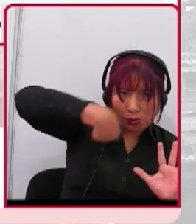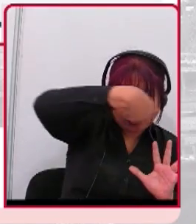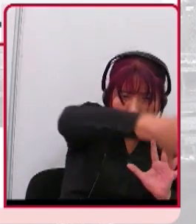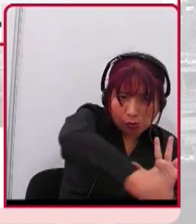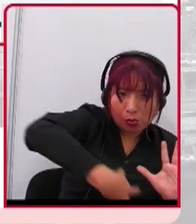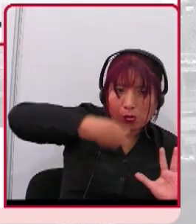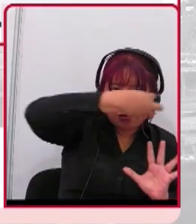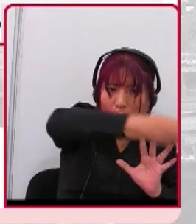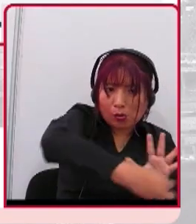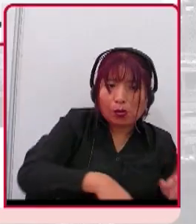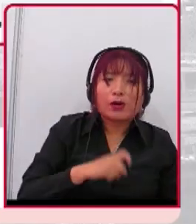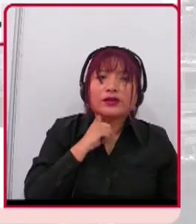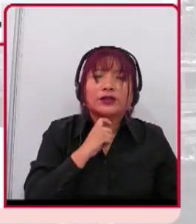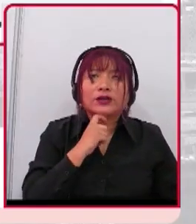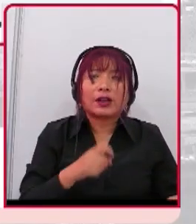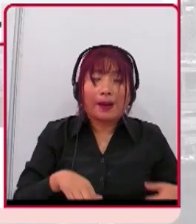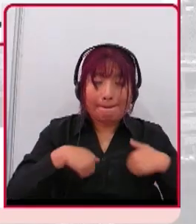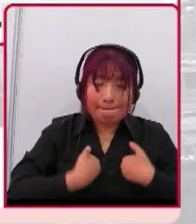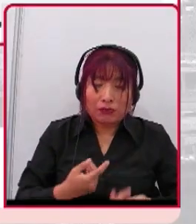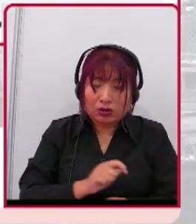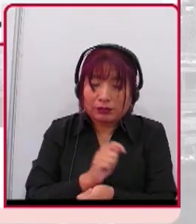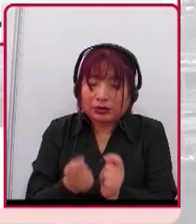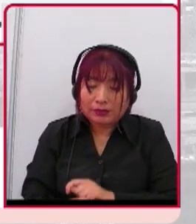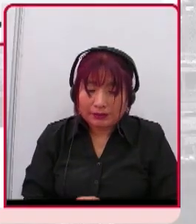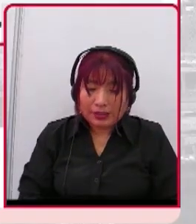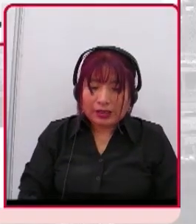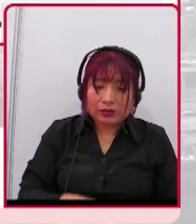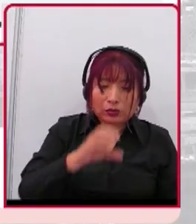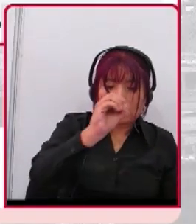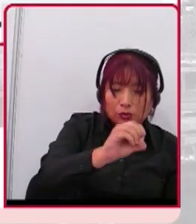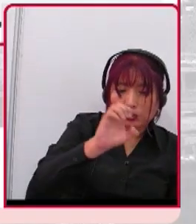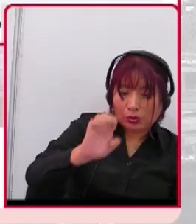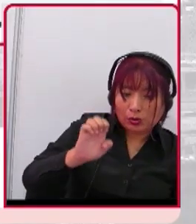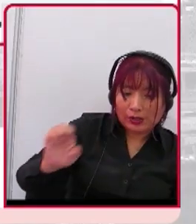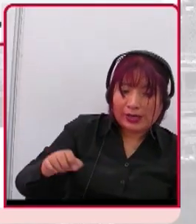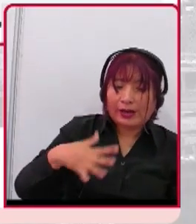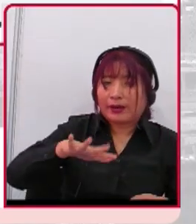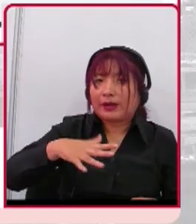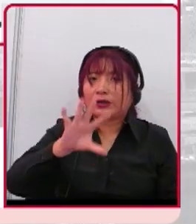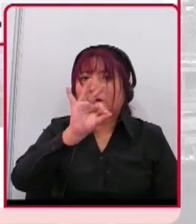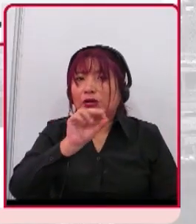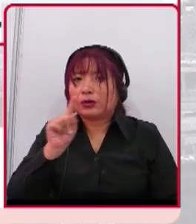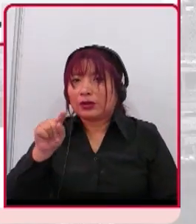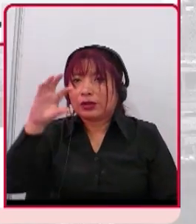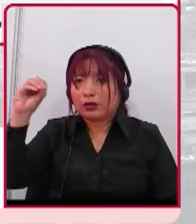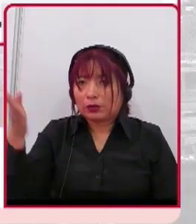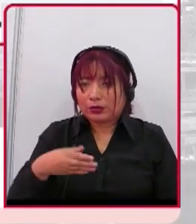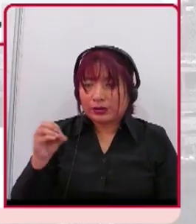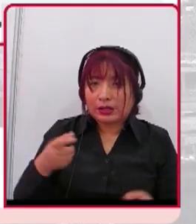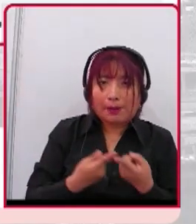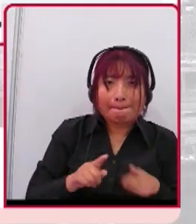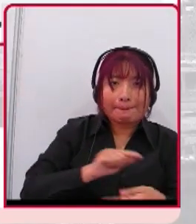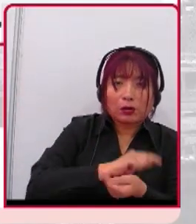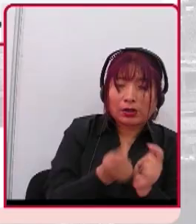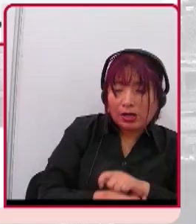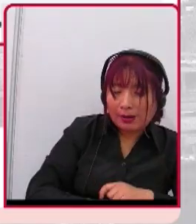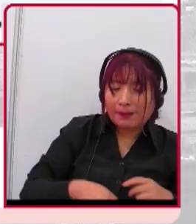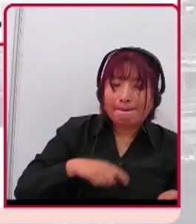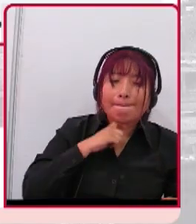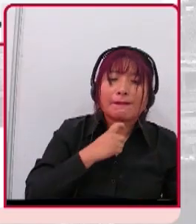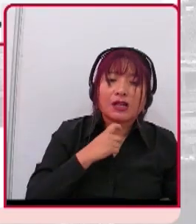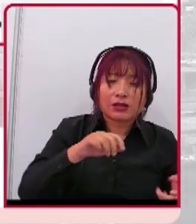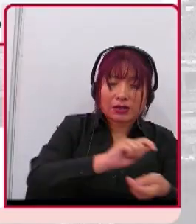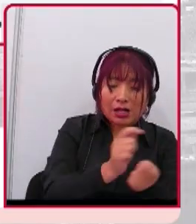competencia, podíamos lograr un OEE de 91%. Pero cuando atravesábamos el procesamiento de materiales de